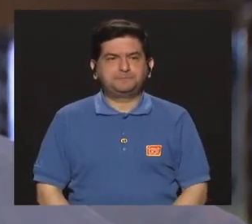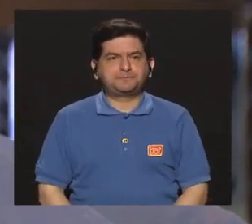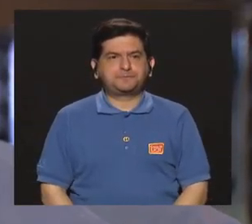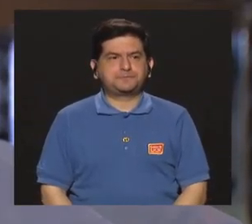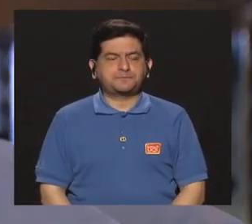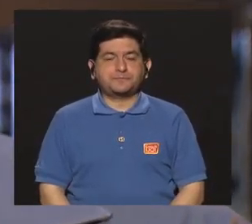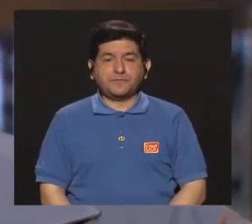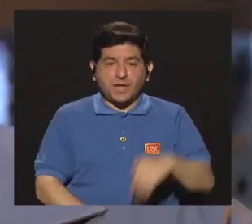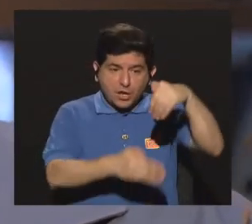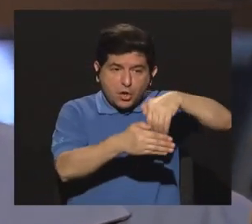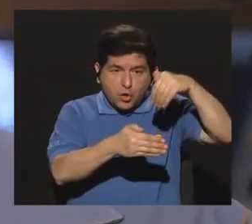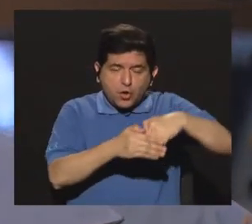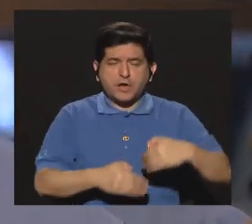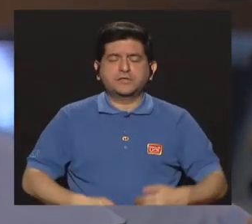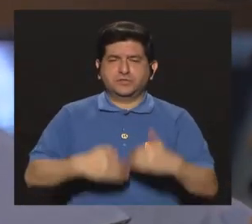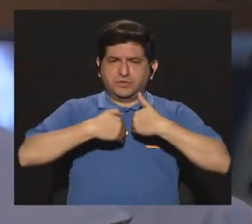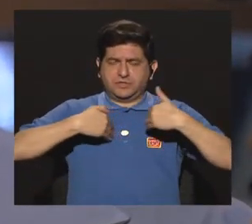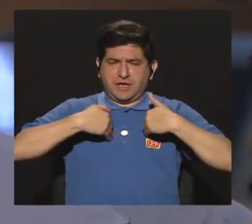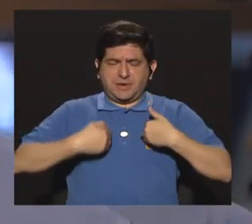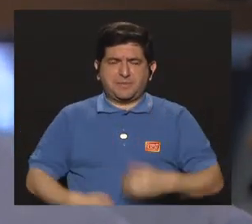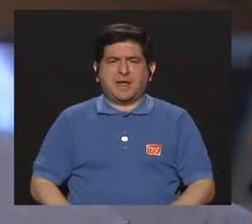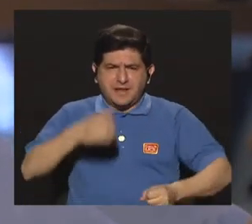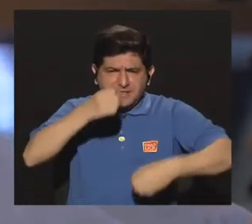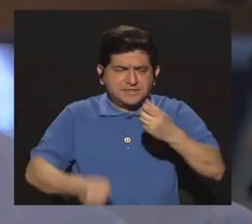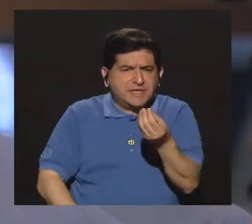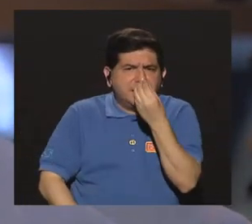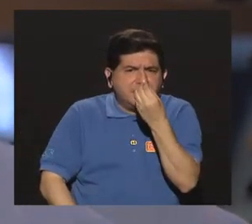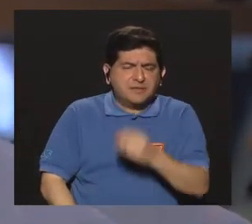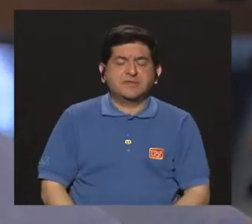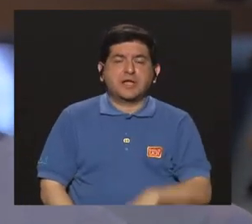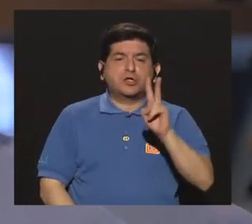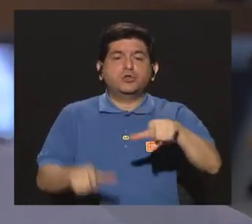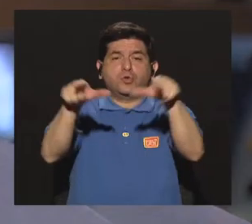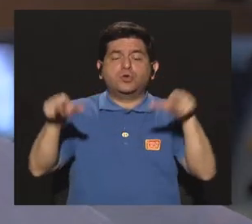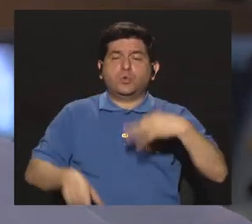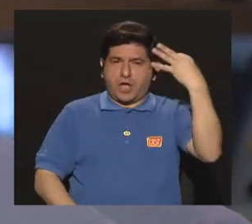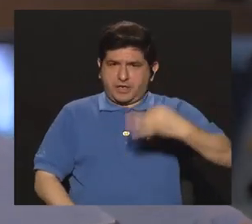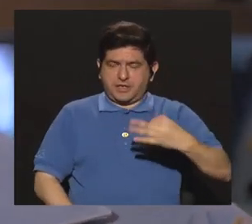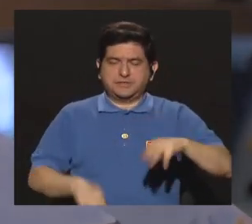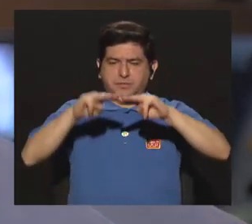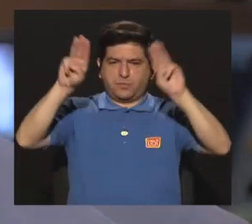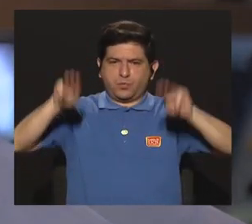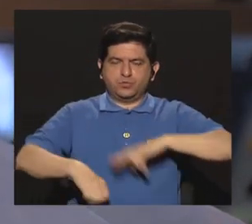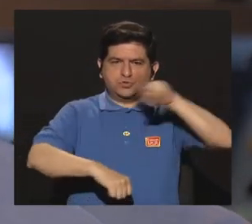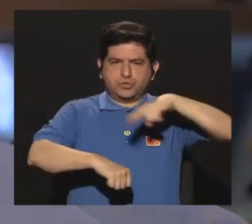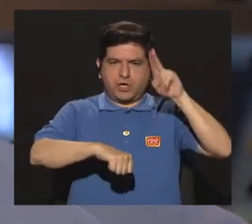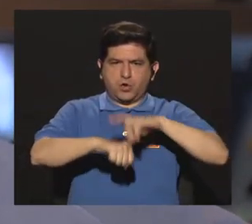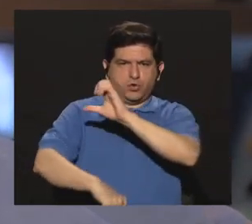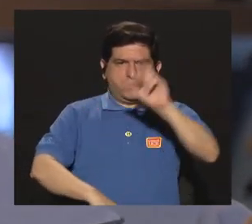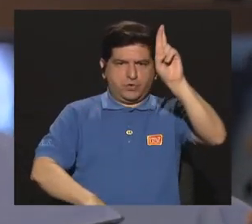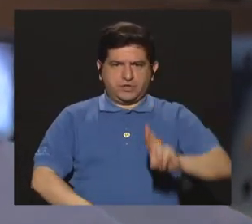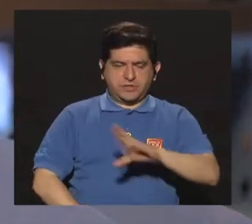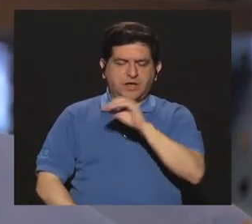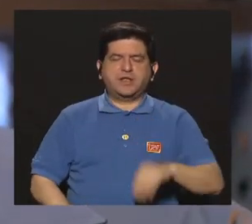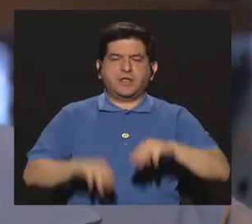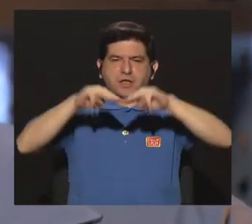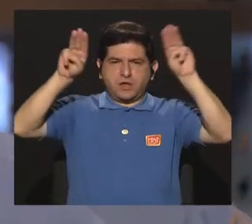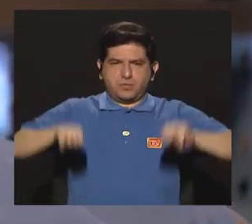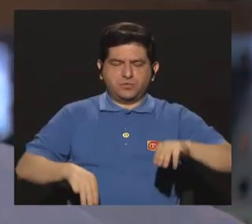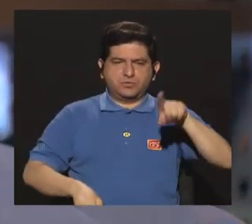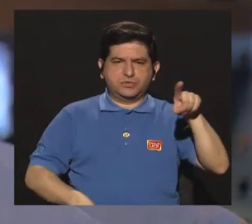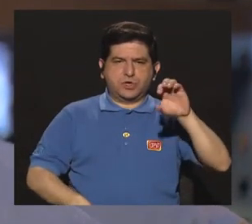por lo menos para las colecciones de mamíferos hay dos lugares importantes y oficiales en el país que es el museo nacional de costa rica y el museo